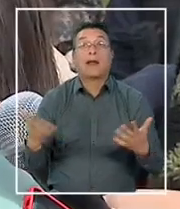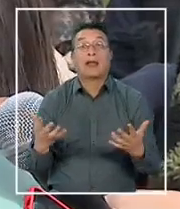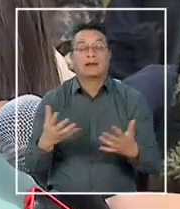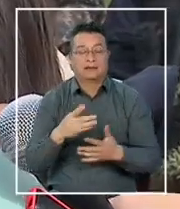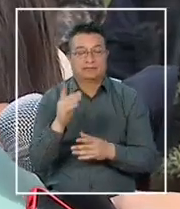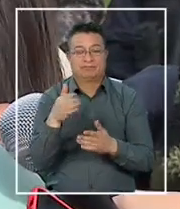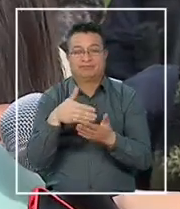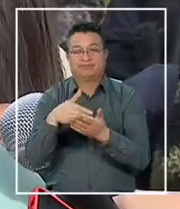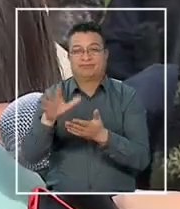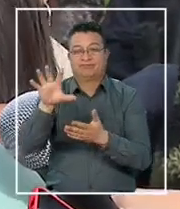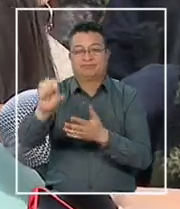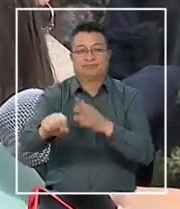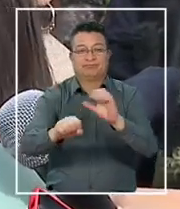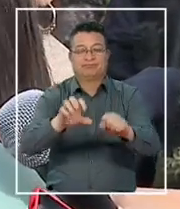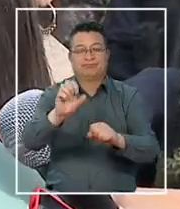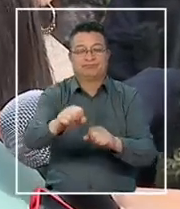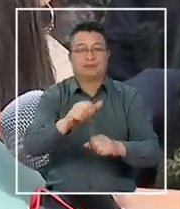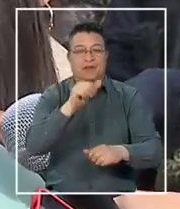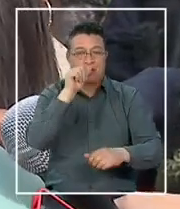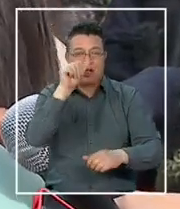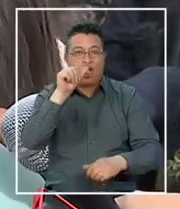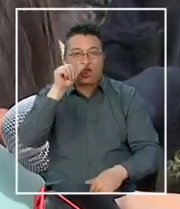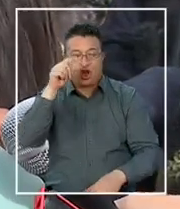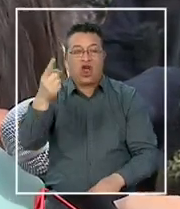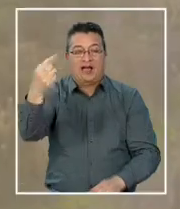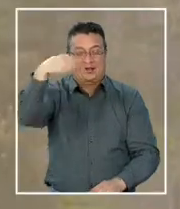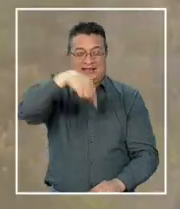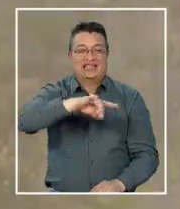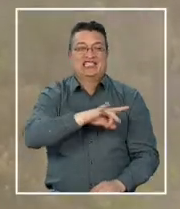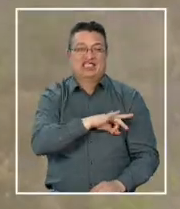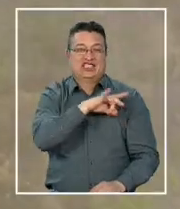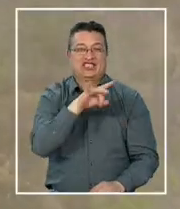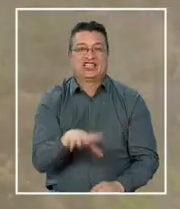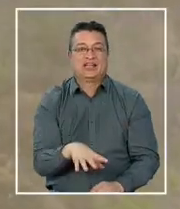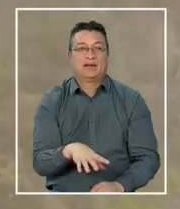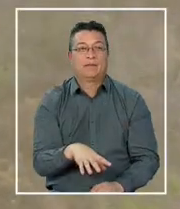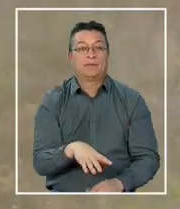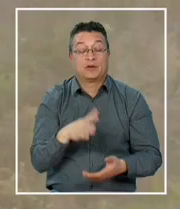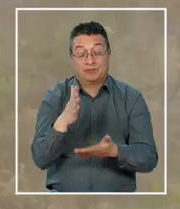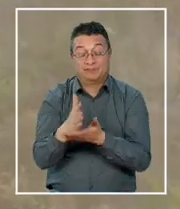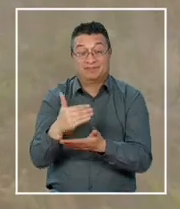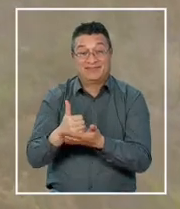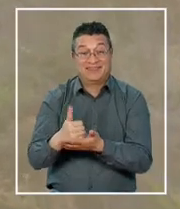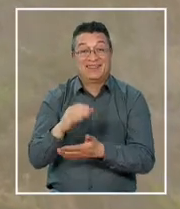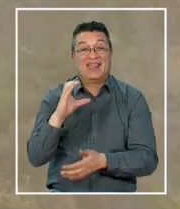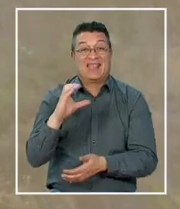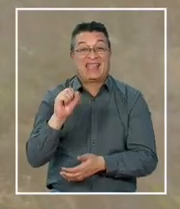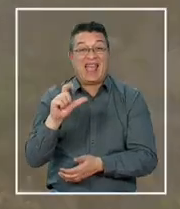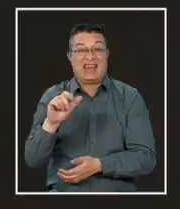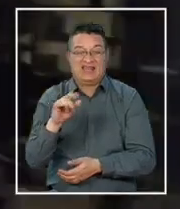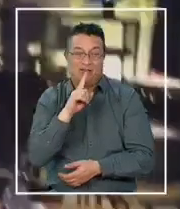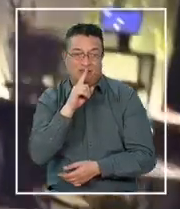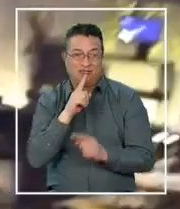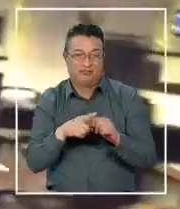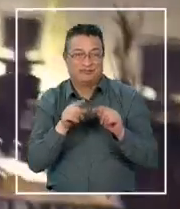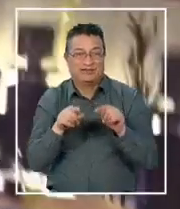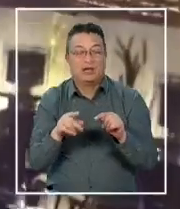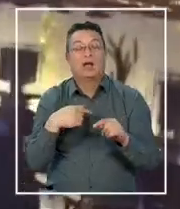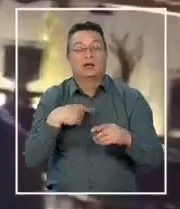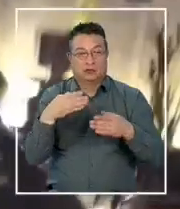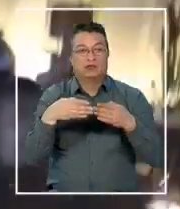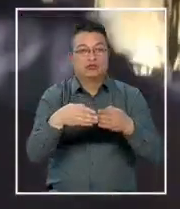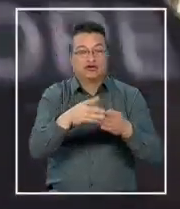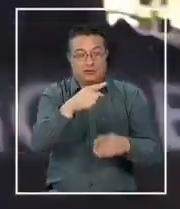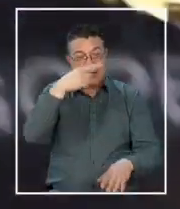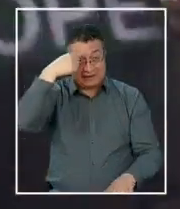de circulación droga que que venía a nuestro país operación Cali que se suma la recientemente desarrollada en el